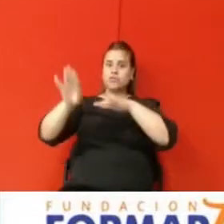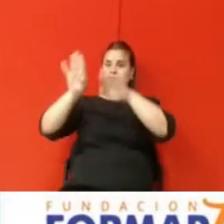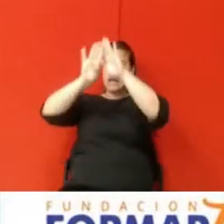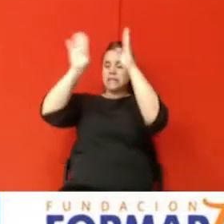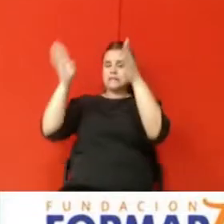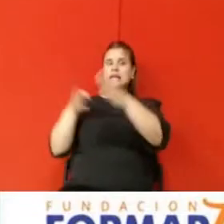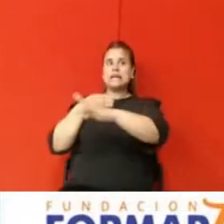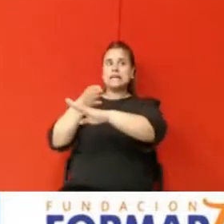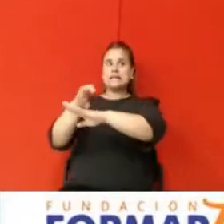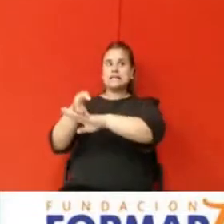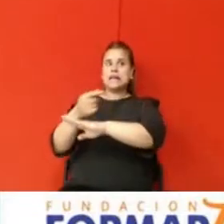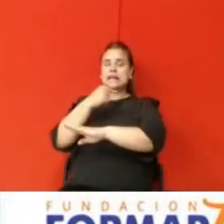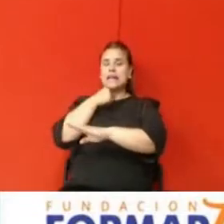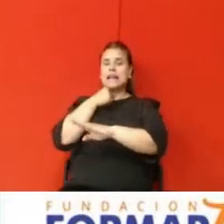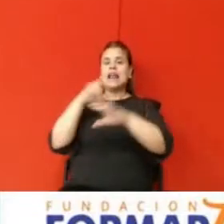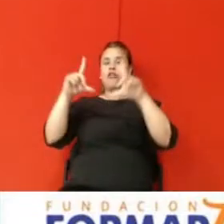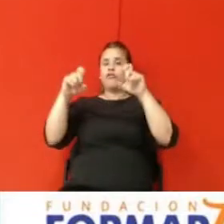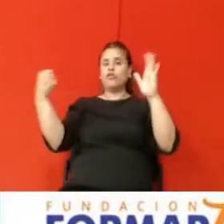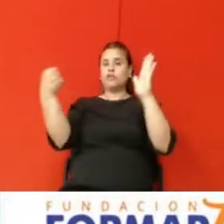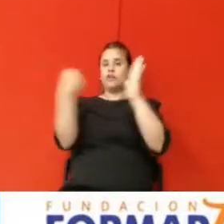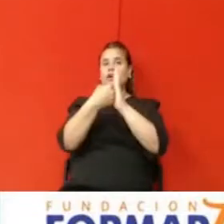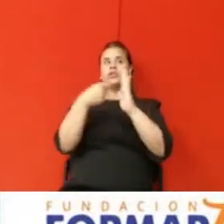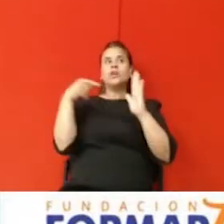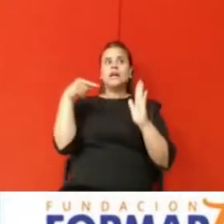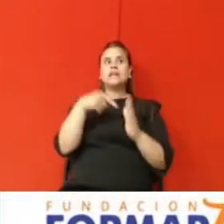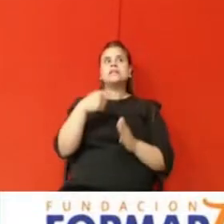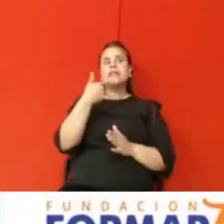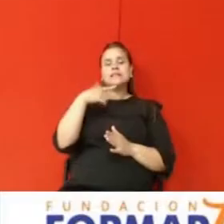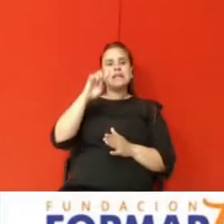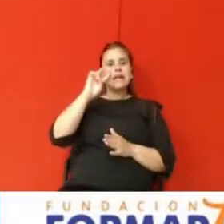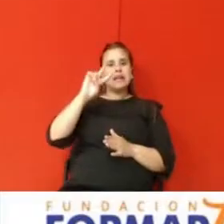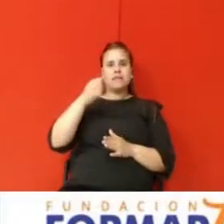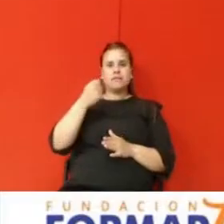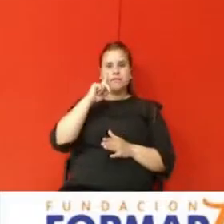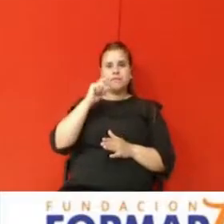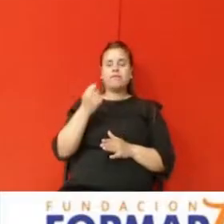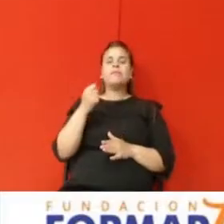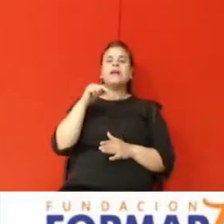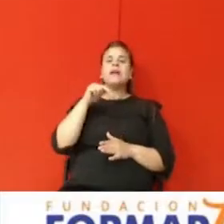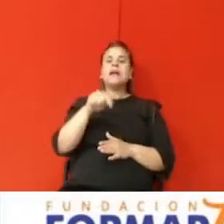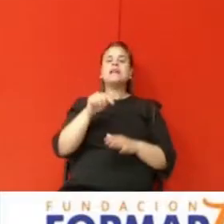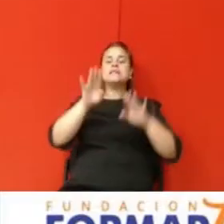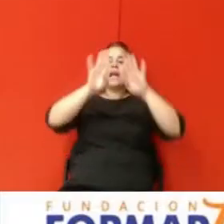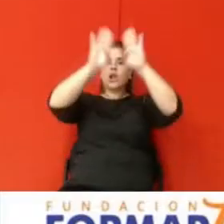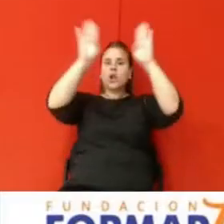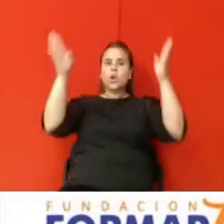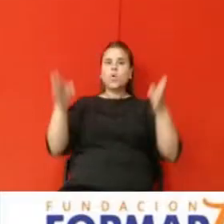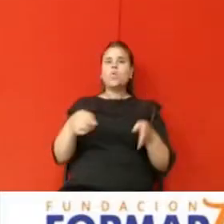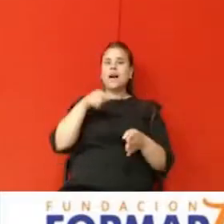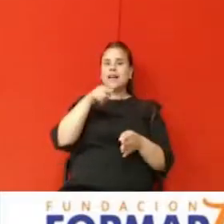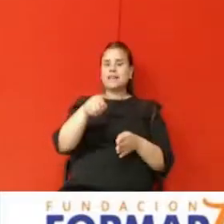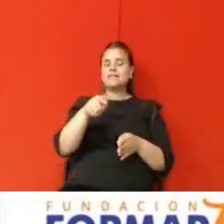ven detrás es de Senior Home. The Senior Home es una